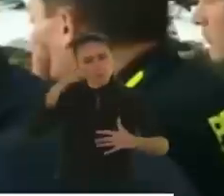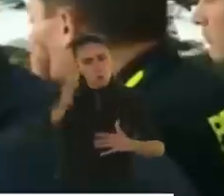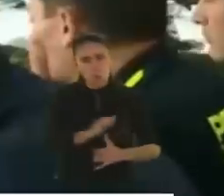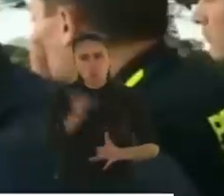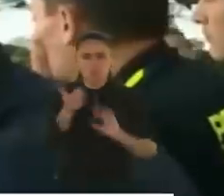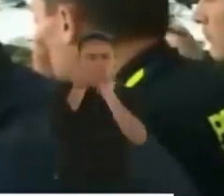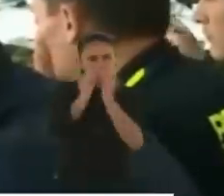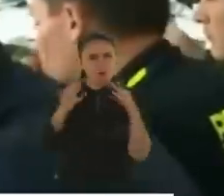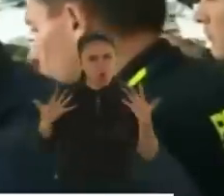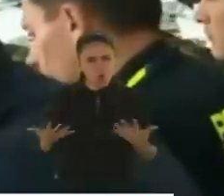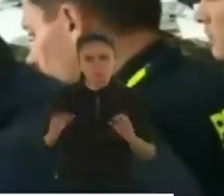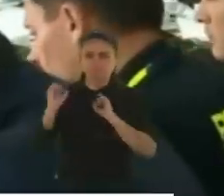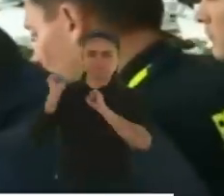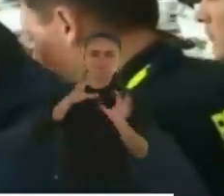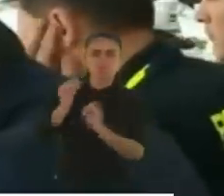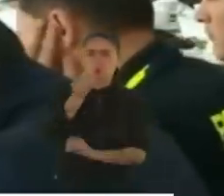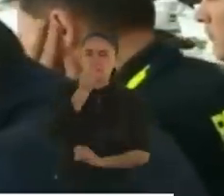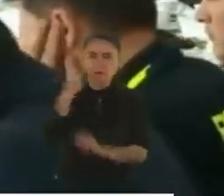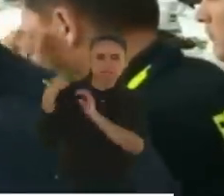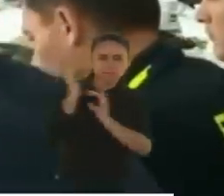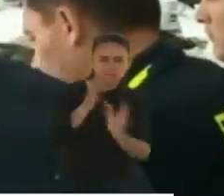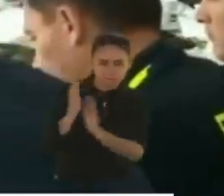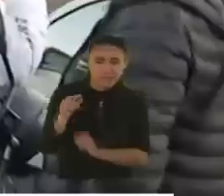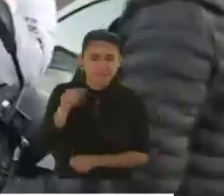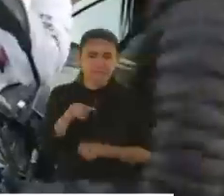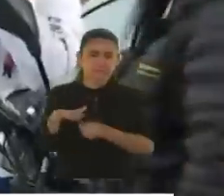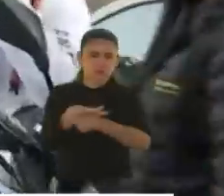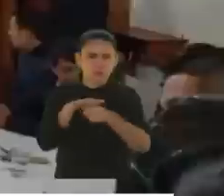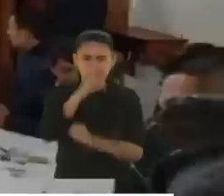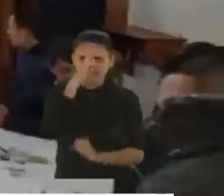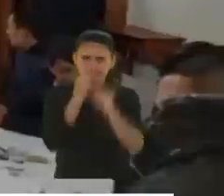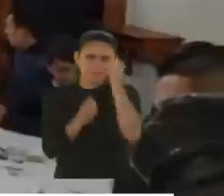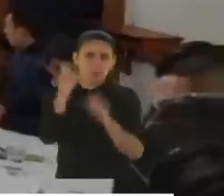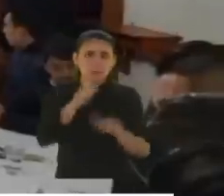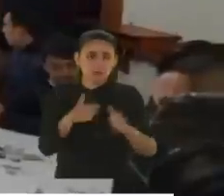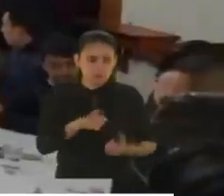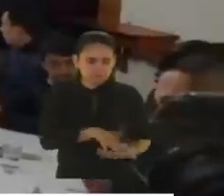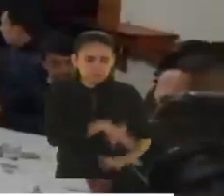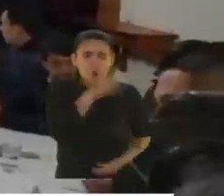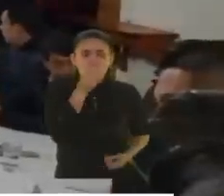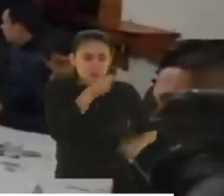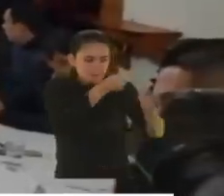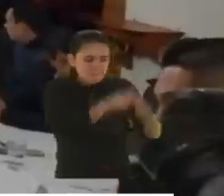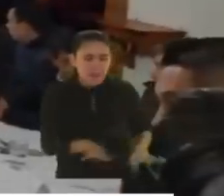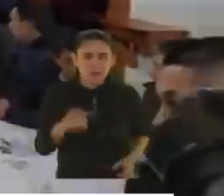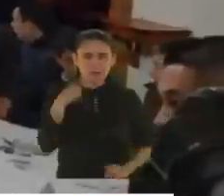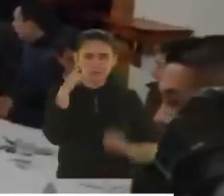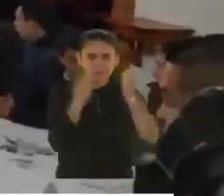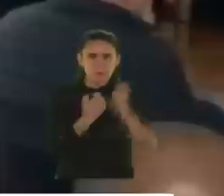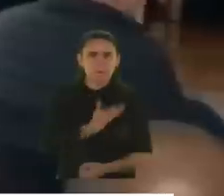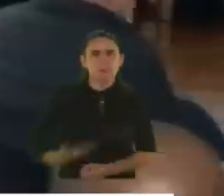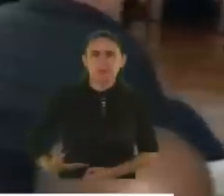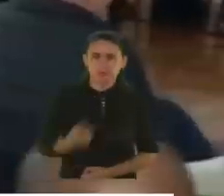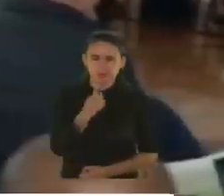agilizar un poco más la economía, esto frente a la crisis que viven todos los productores en estos productos. Esto ha dicho el